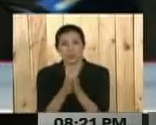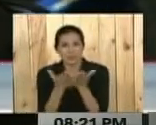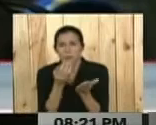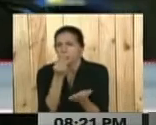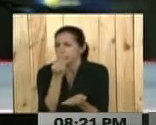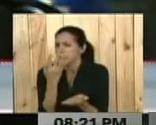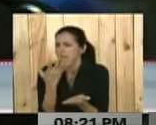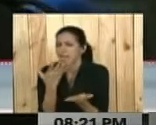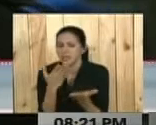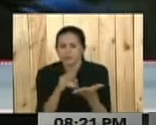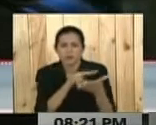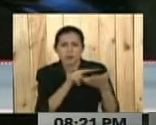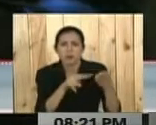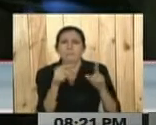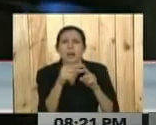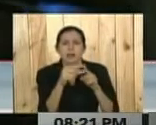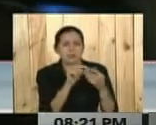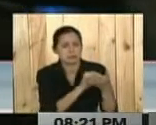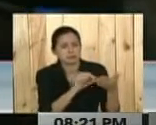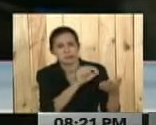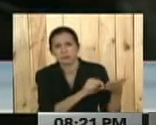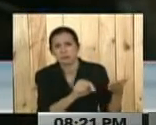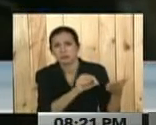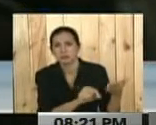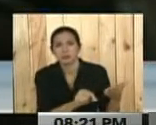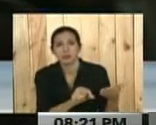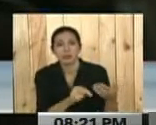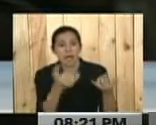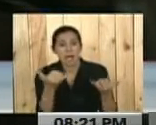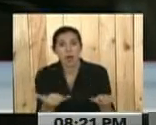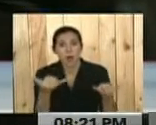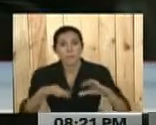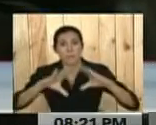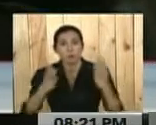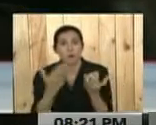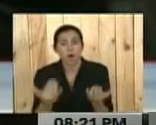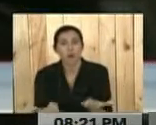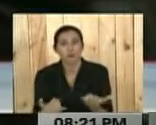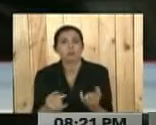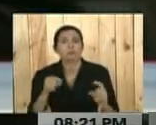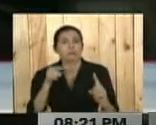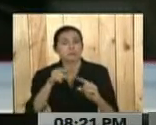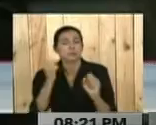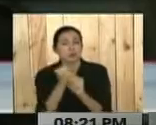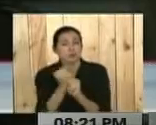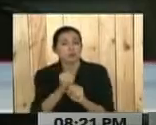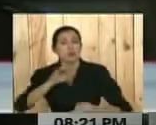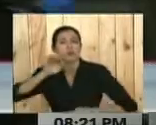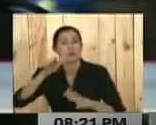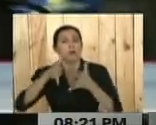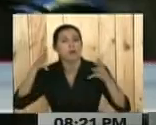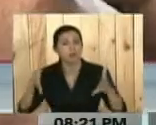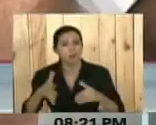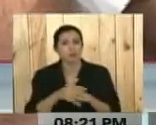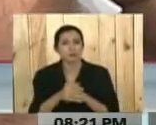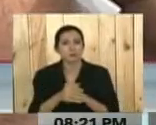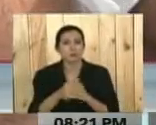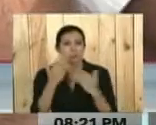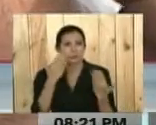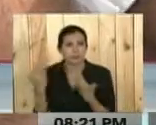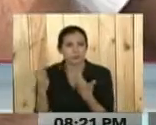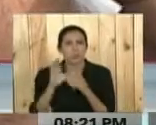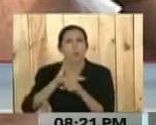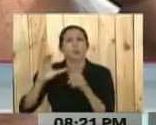nos plantea el gran desafío del mundo actual, que es el problema de la interculturalidad. ¿Cómo, frente a